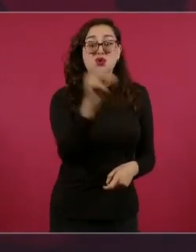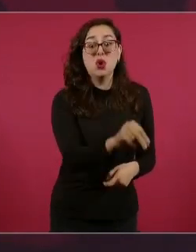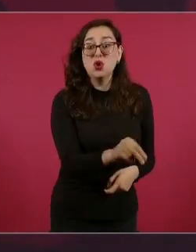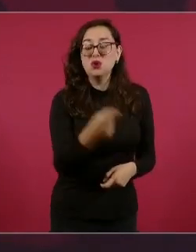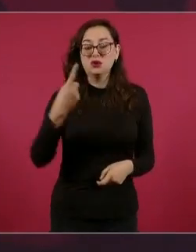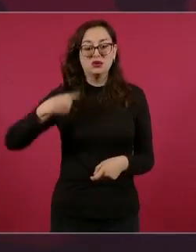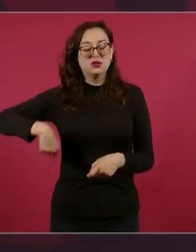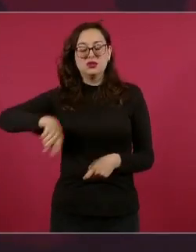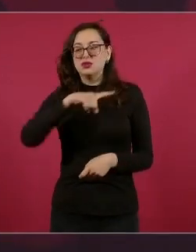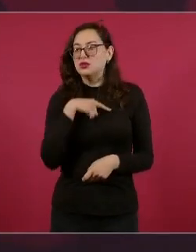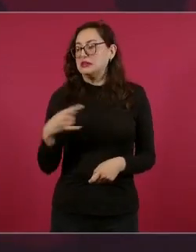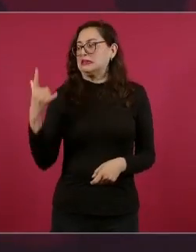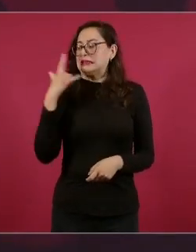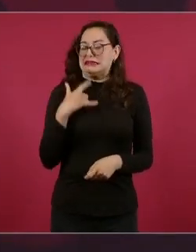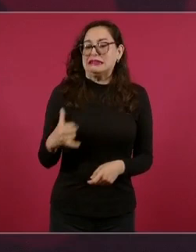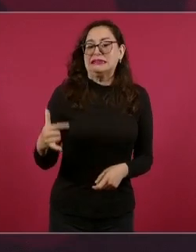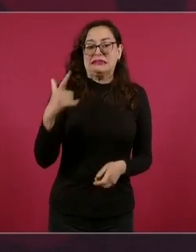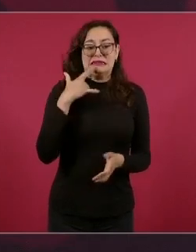pues